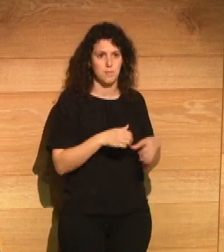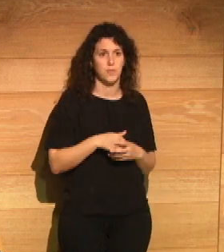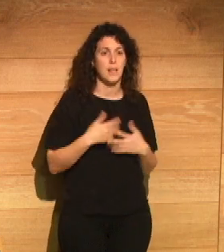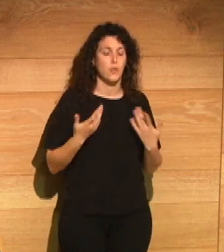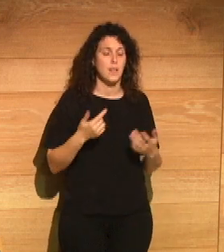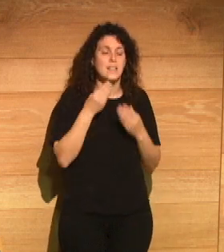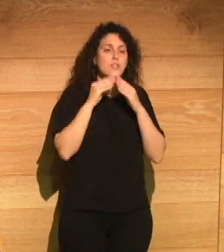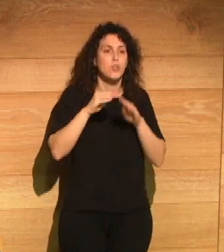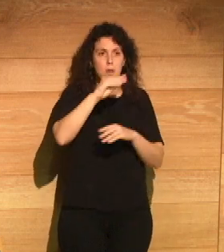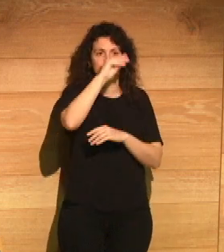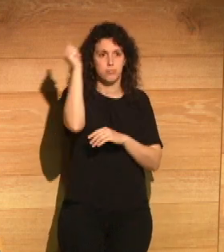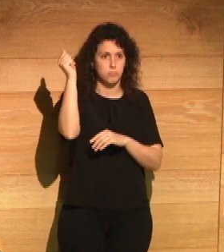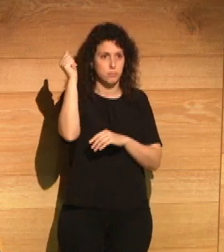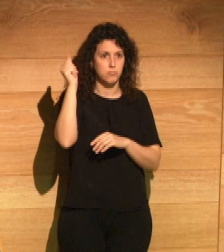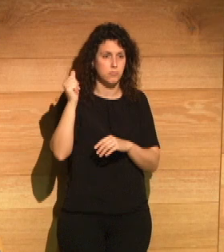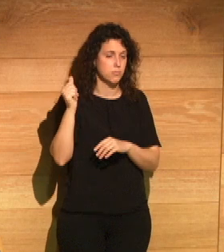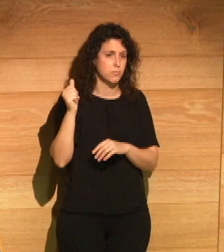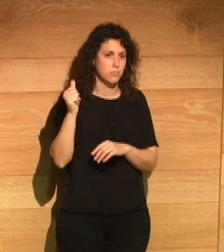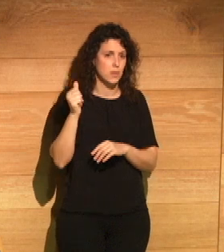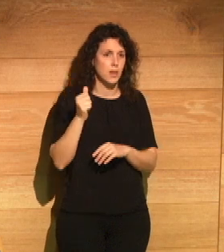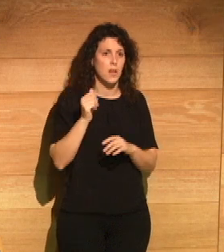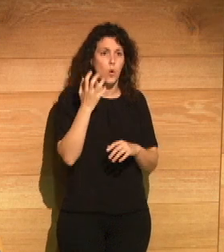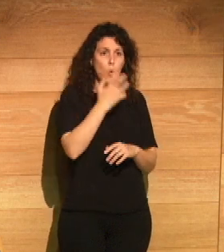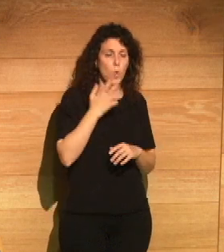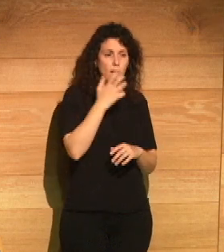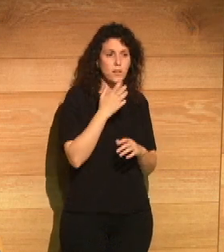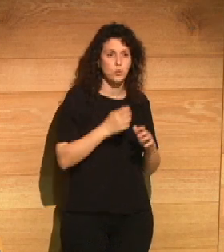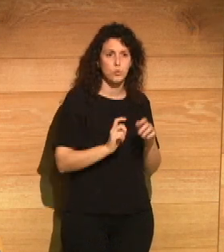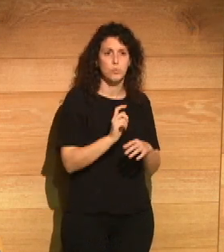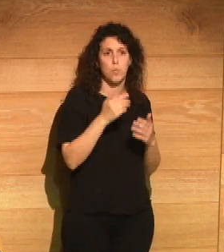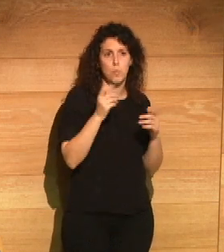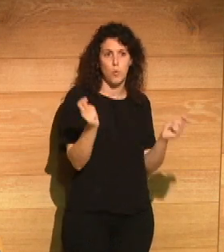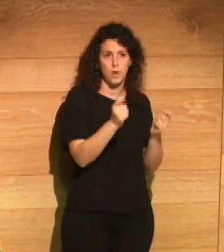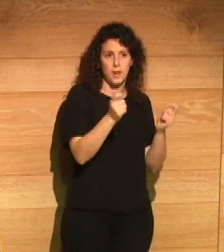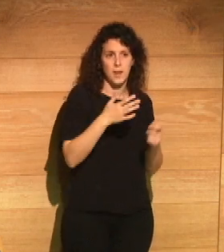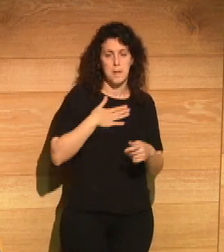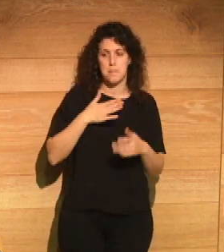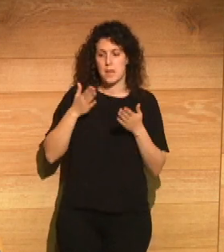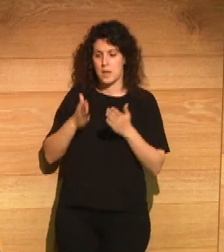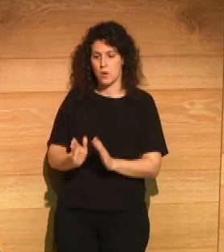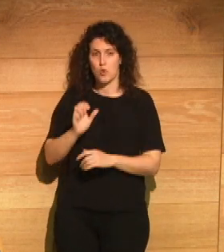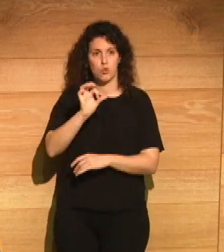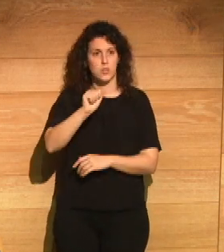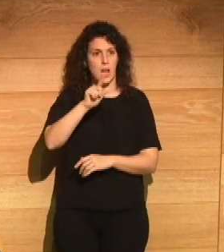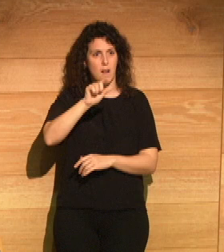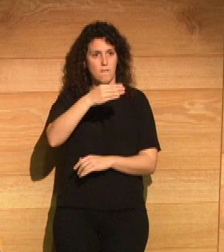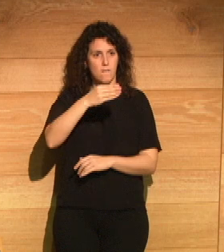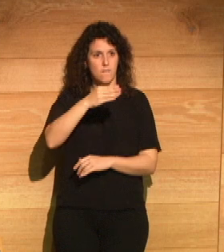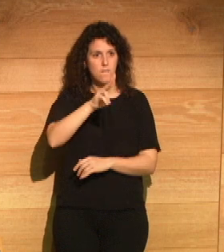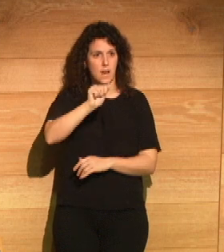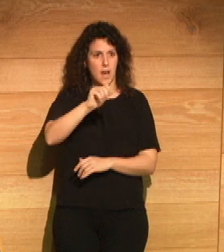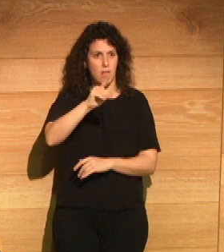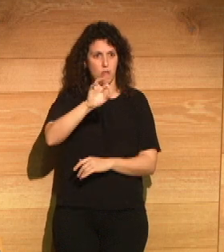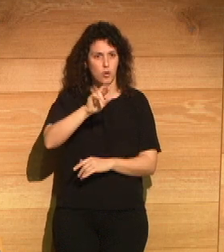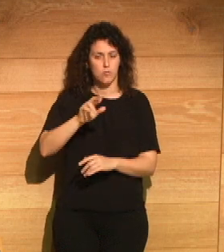de esa historia, trabajé en unos cuentos que tenía pensados, tuve a mi hijo Salvador y escribí La